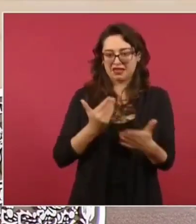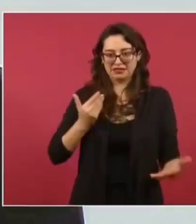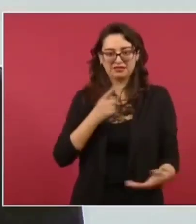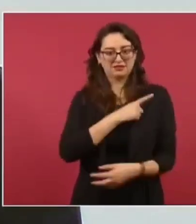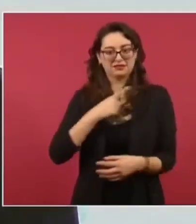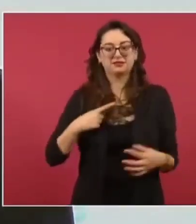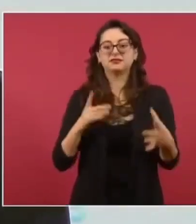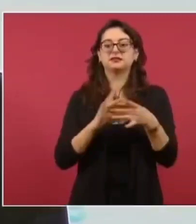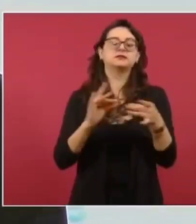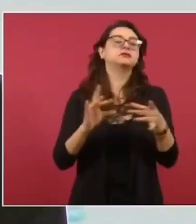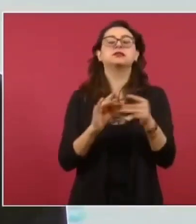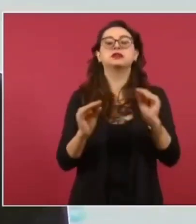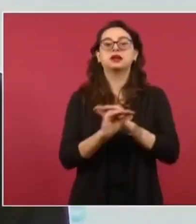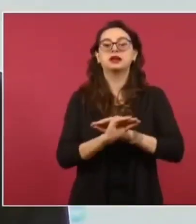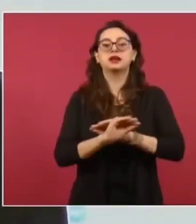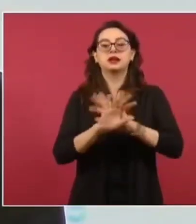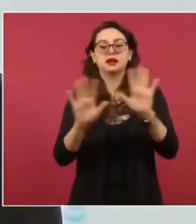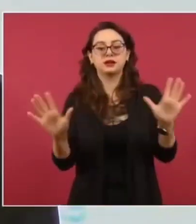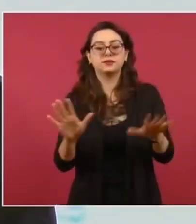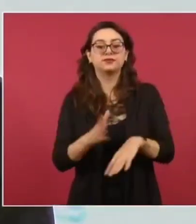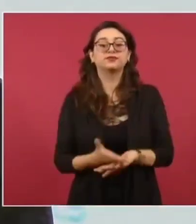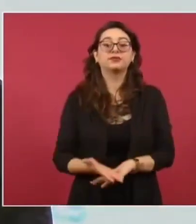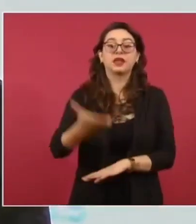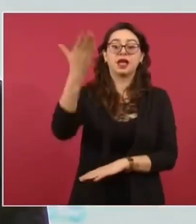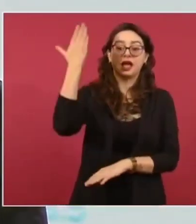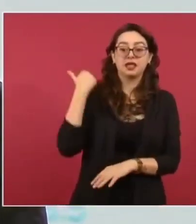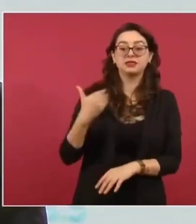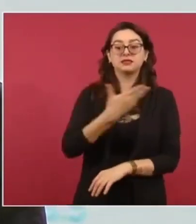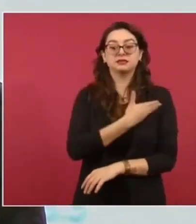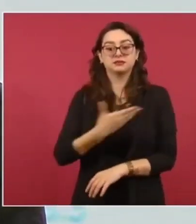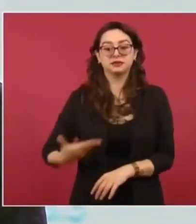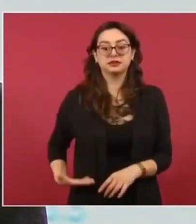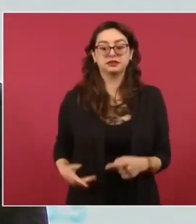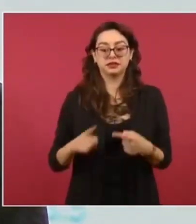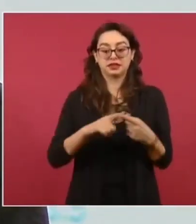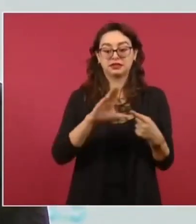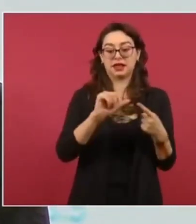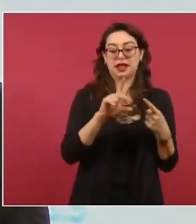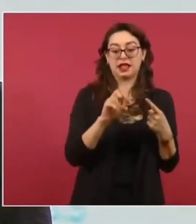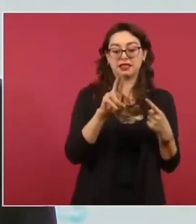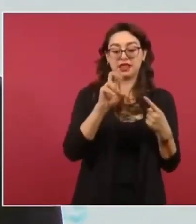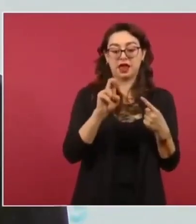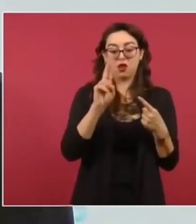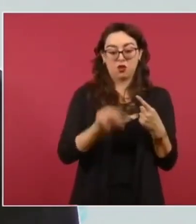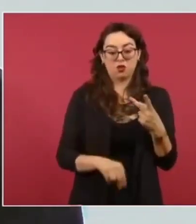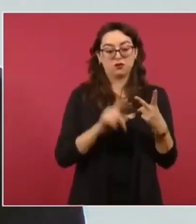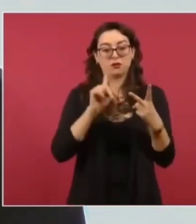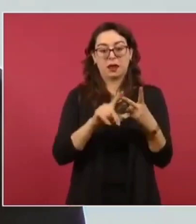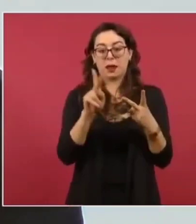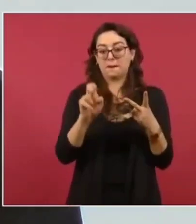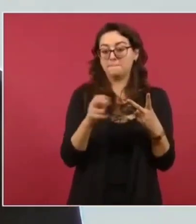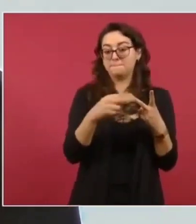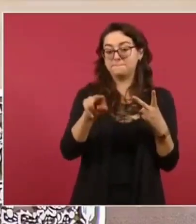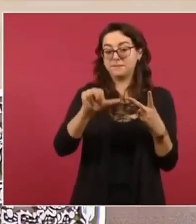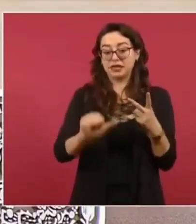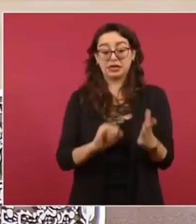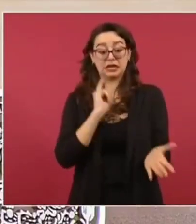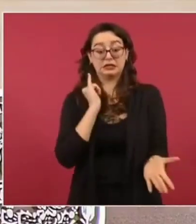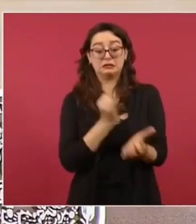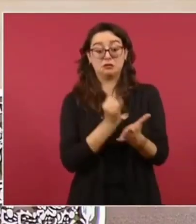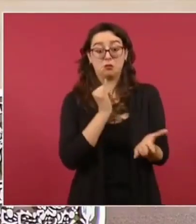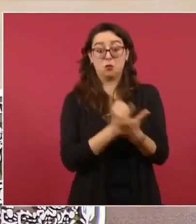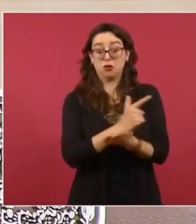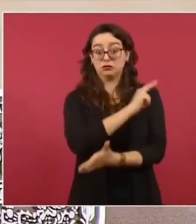y en reforma fiscal aumentaron las tasas de impuesto. Nosotros no hemos hecho reforma